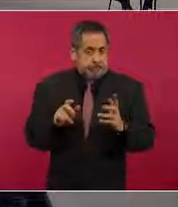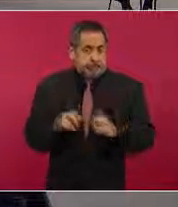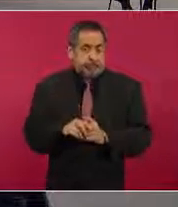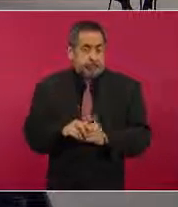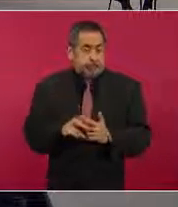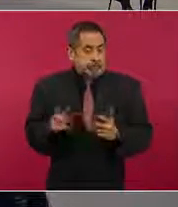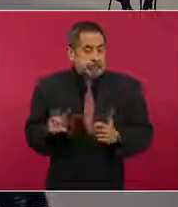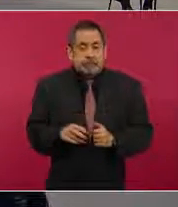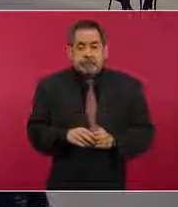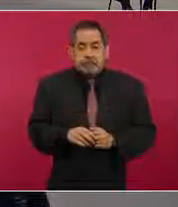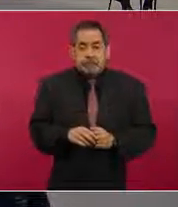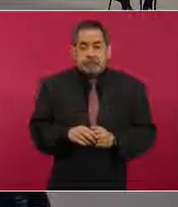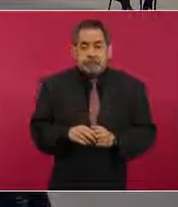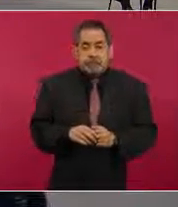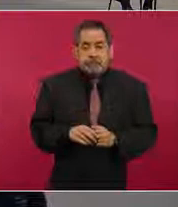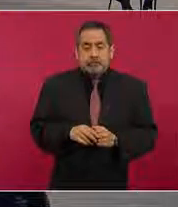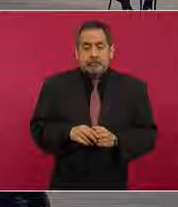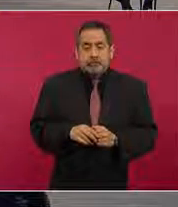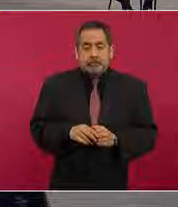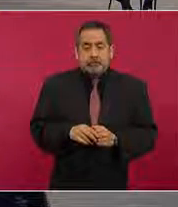pues